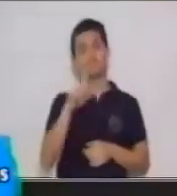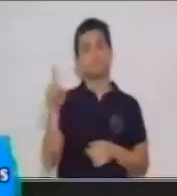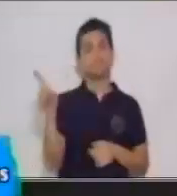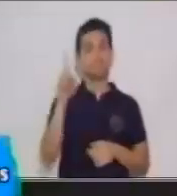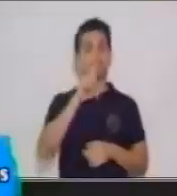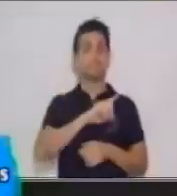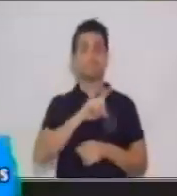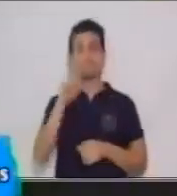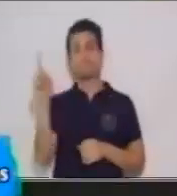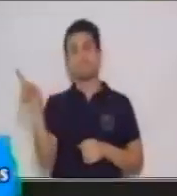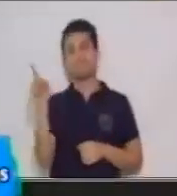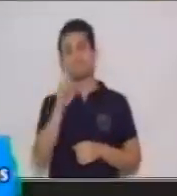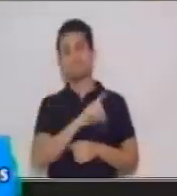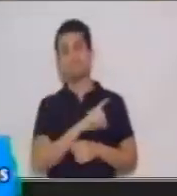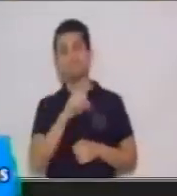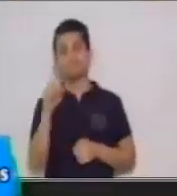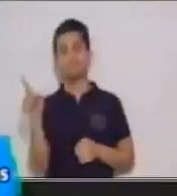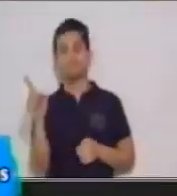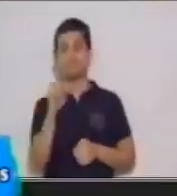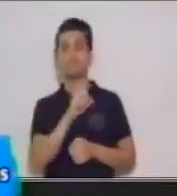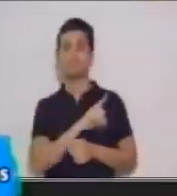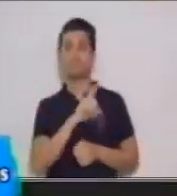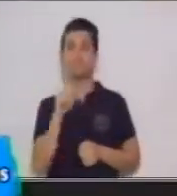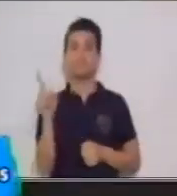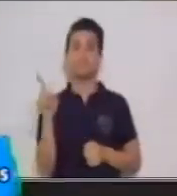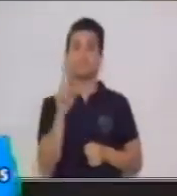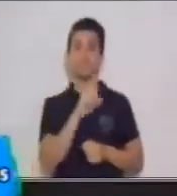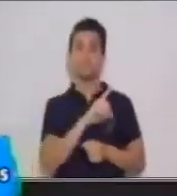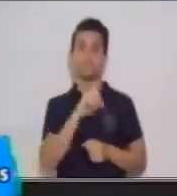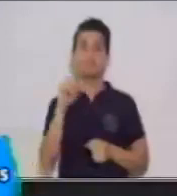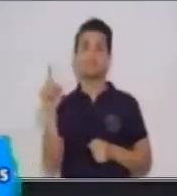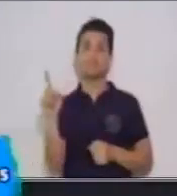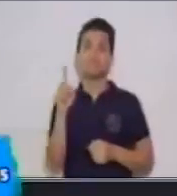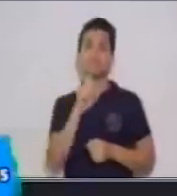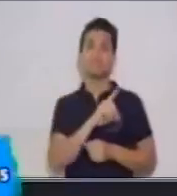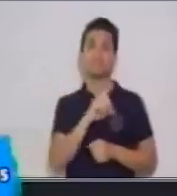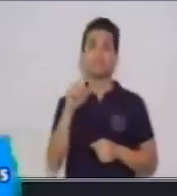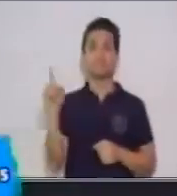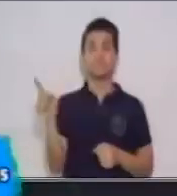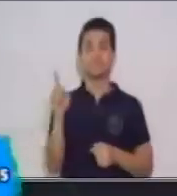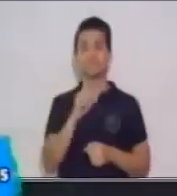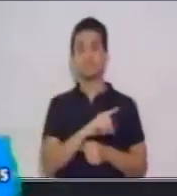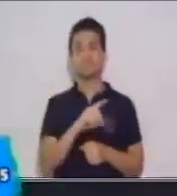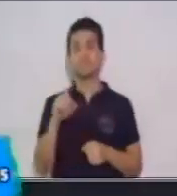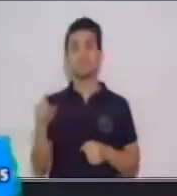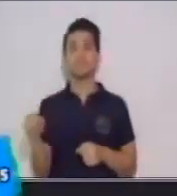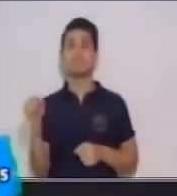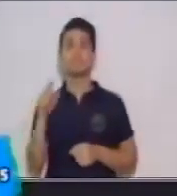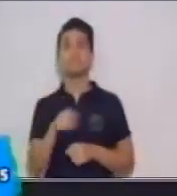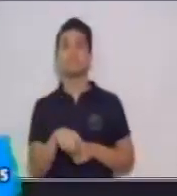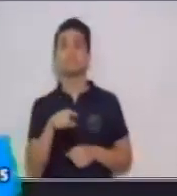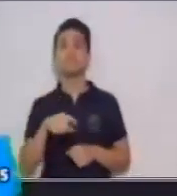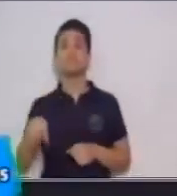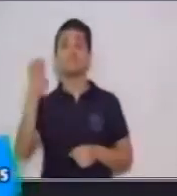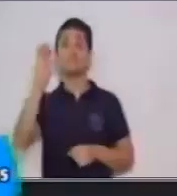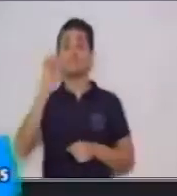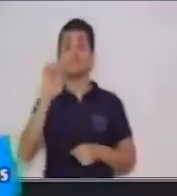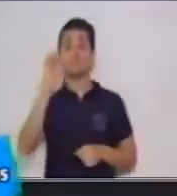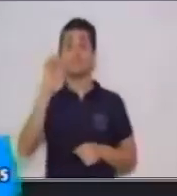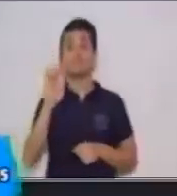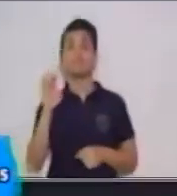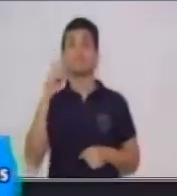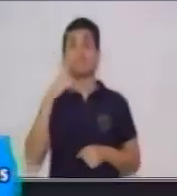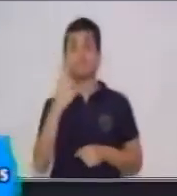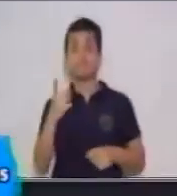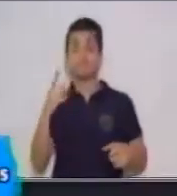no, eso no, no, no, eso no, no, no, no es así. Con la E de la